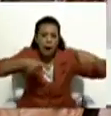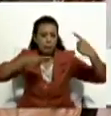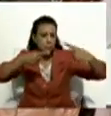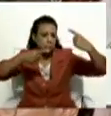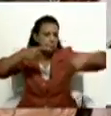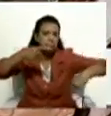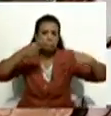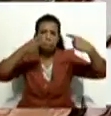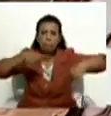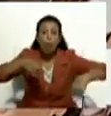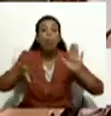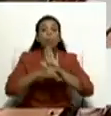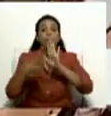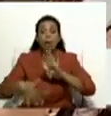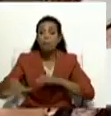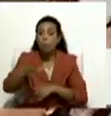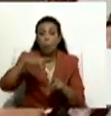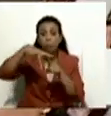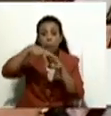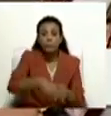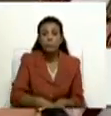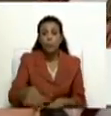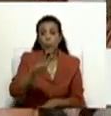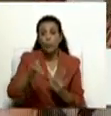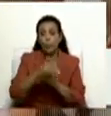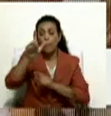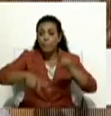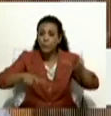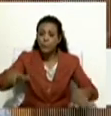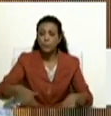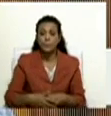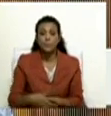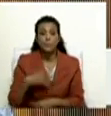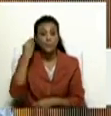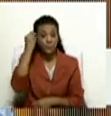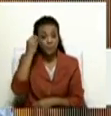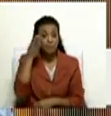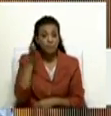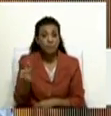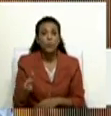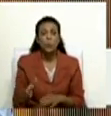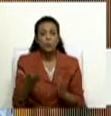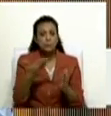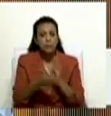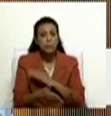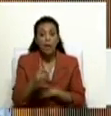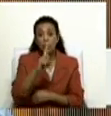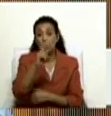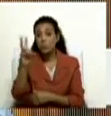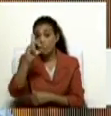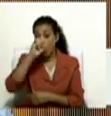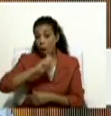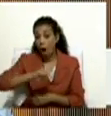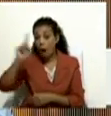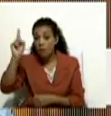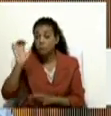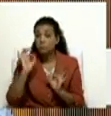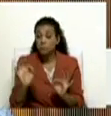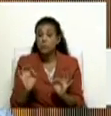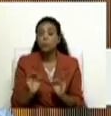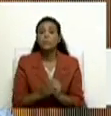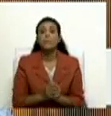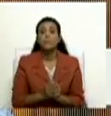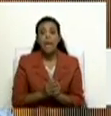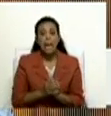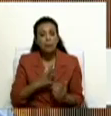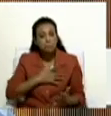soberanía y los derechos de los pueblos considerando que esta etapa bicentenaria que en esta etapa bicentenaria